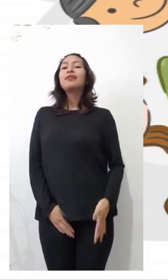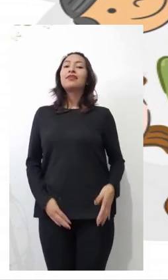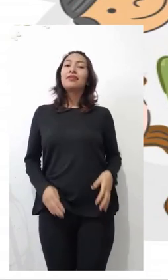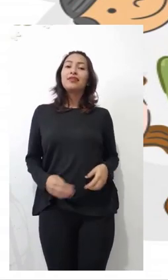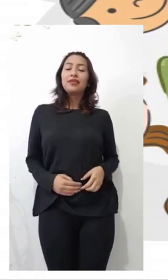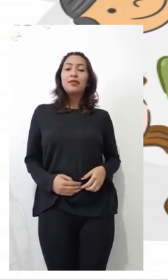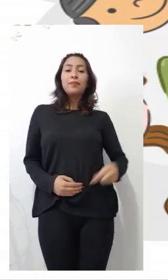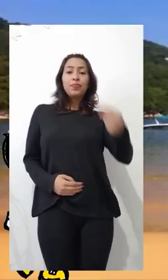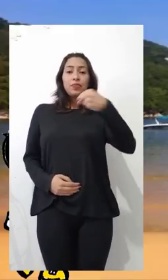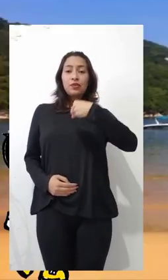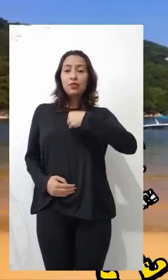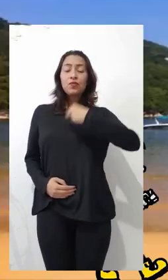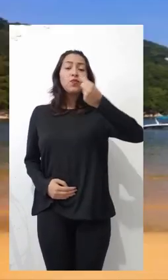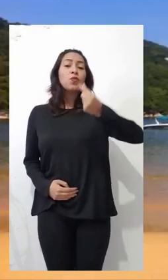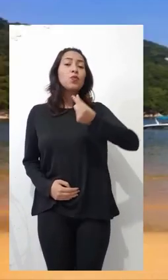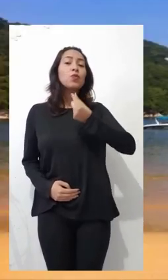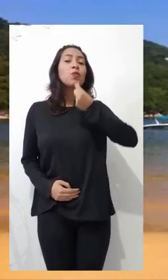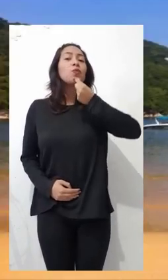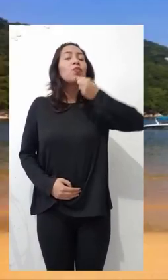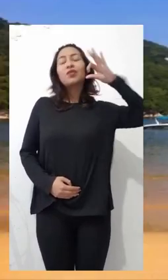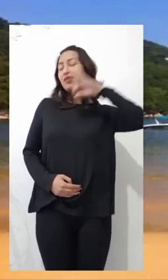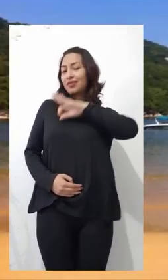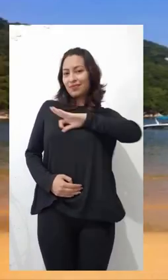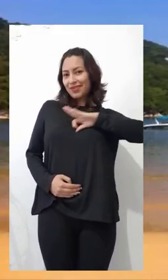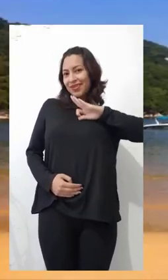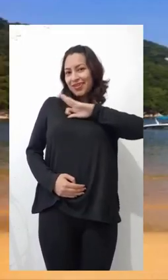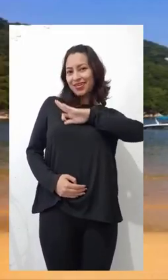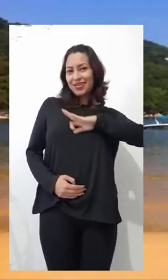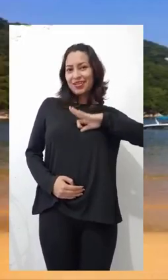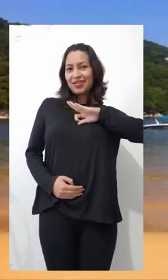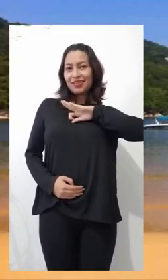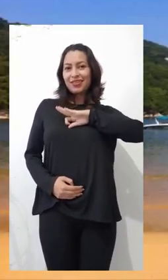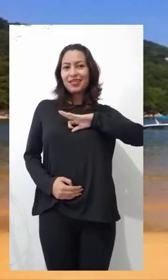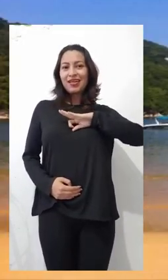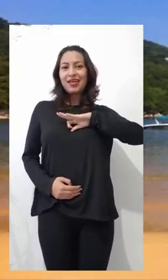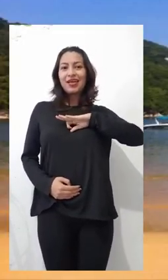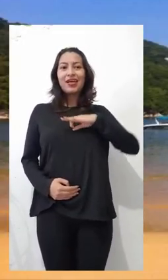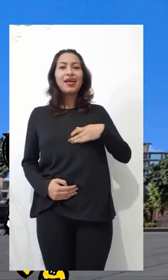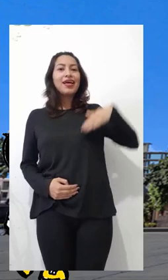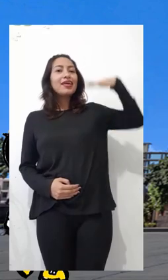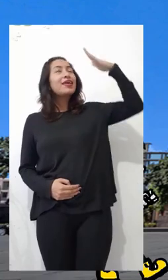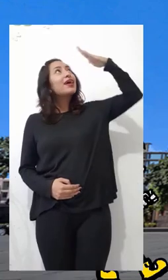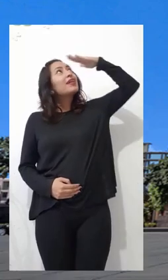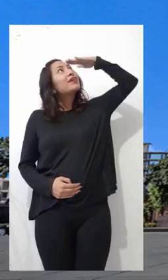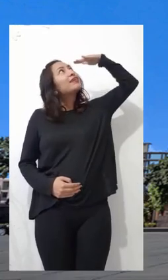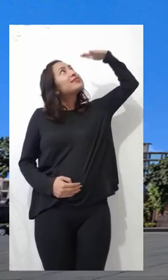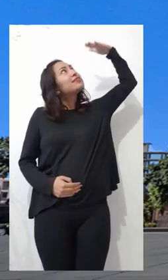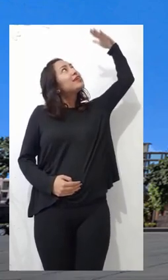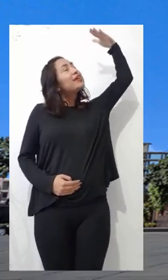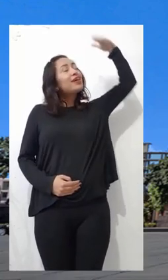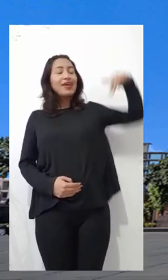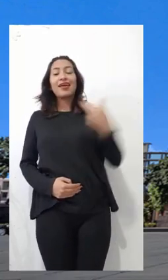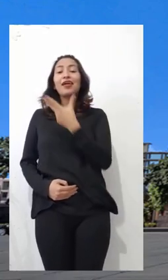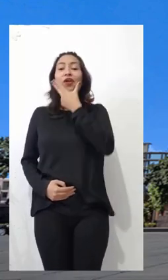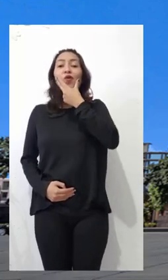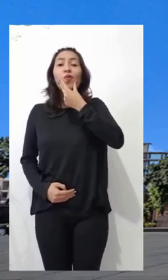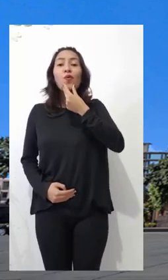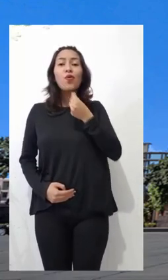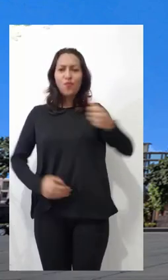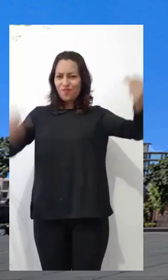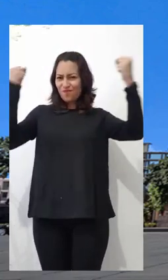fin. Llevo en mi alma la fuerza que alienta y a su nombre